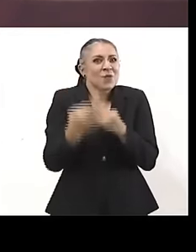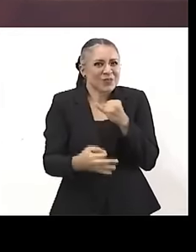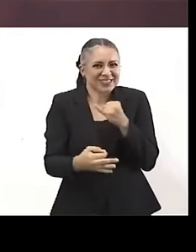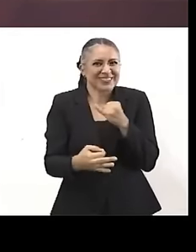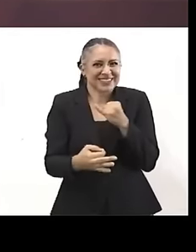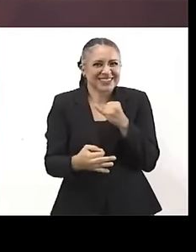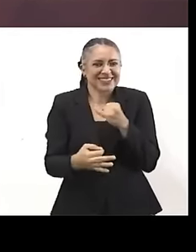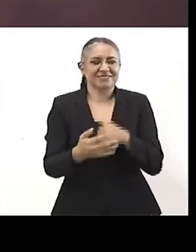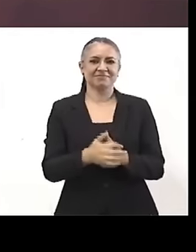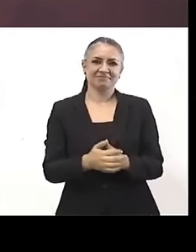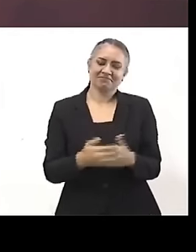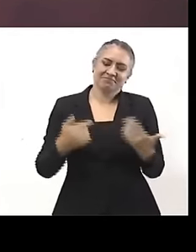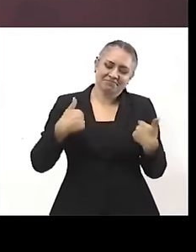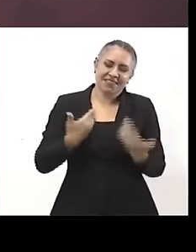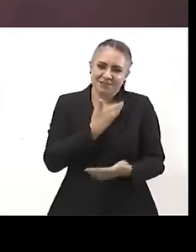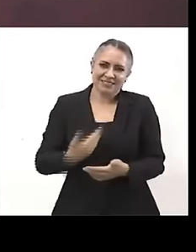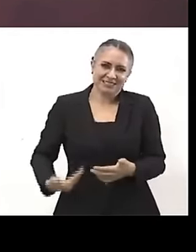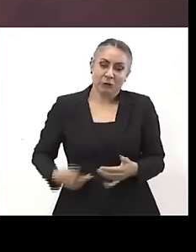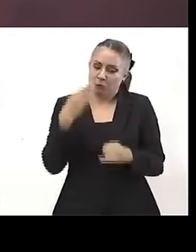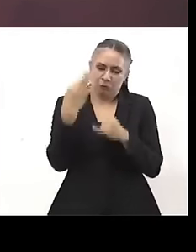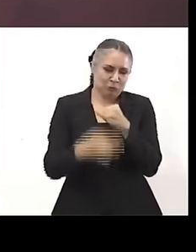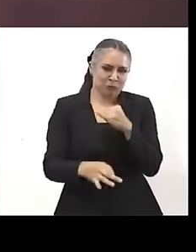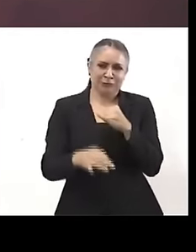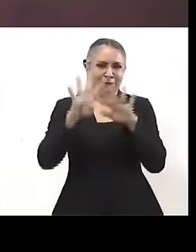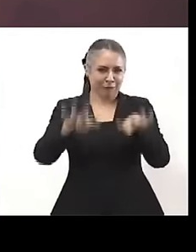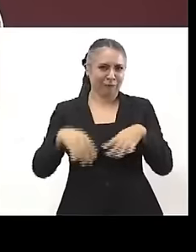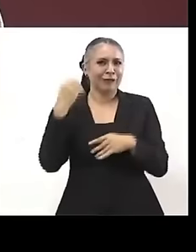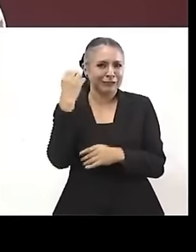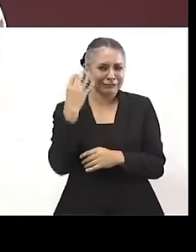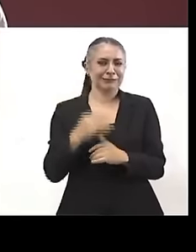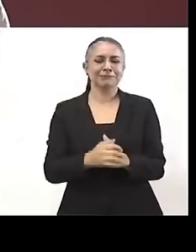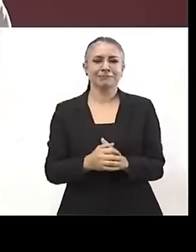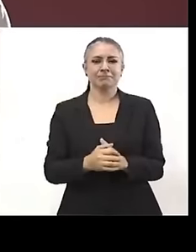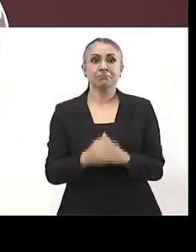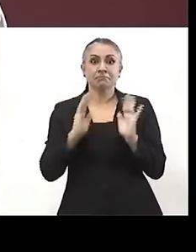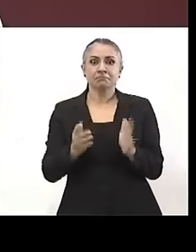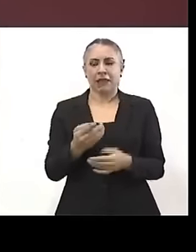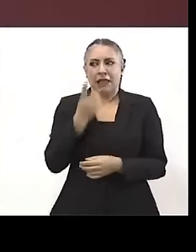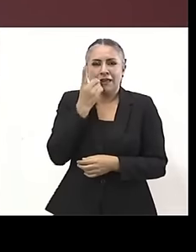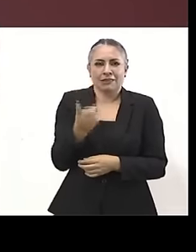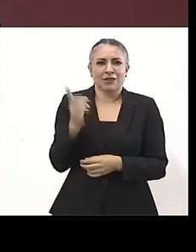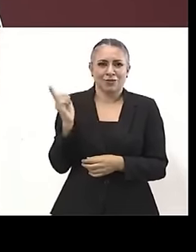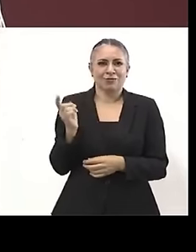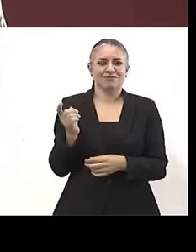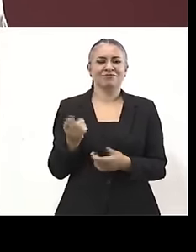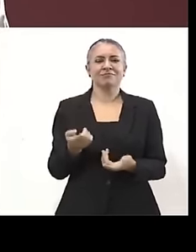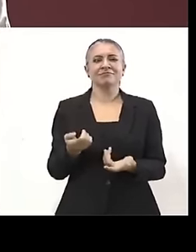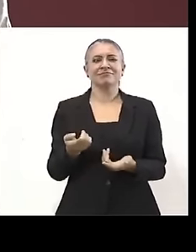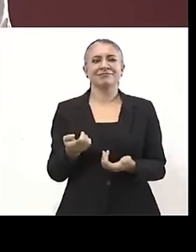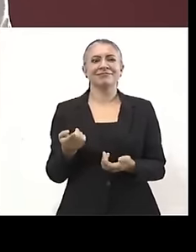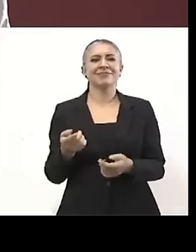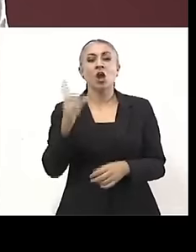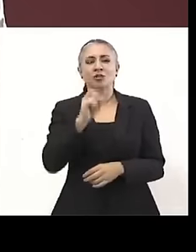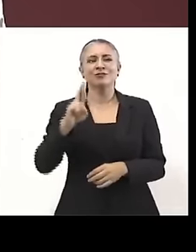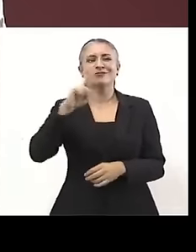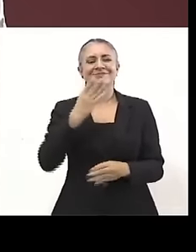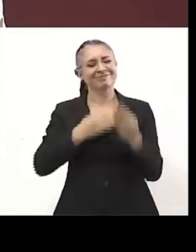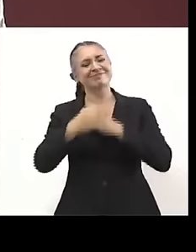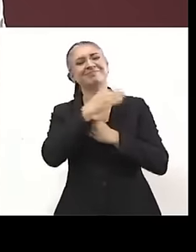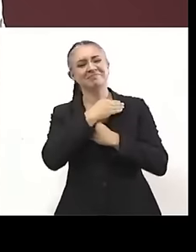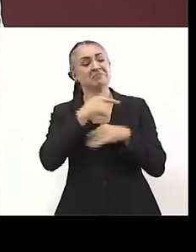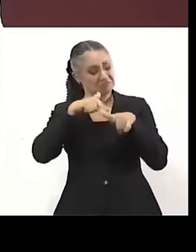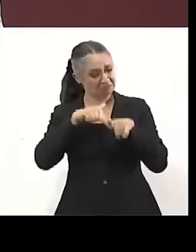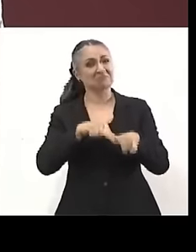corresponde a nuestro gobierno pero ya mencionó la doctora Claudia sheman que van a continuar las mañaneras